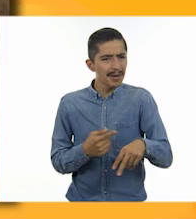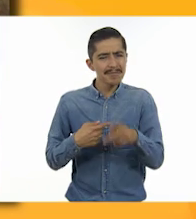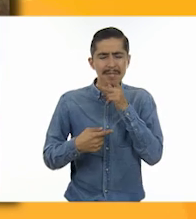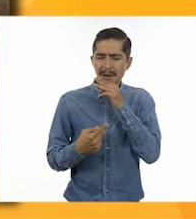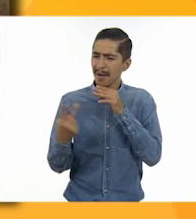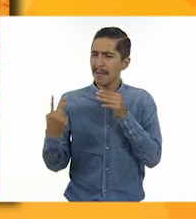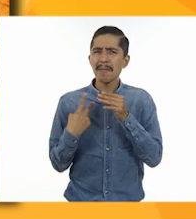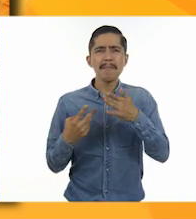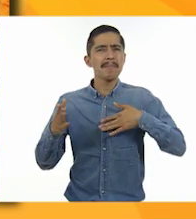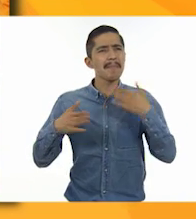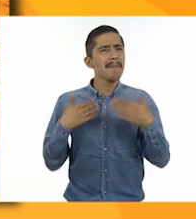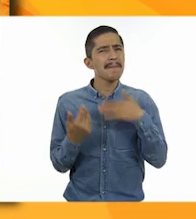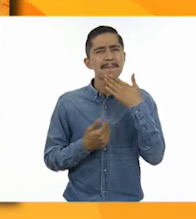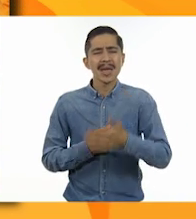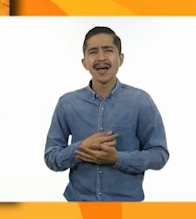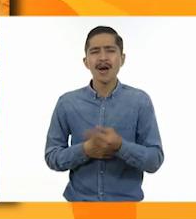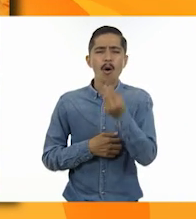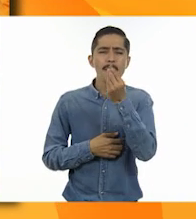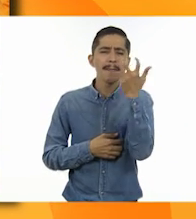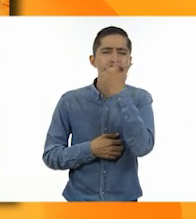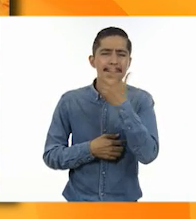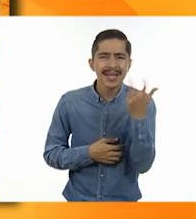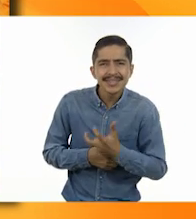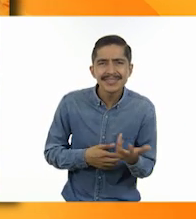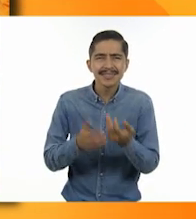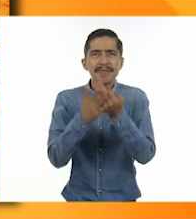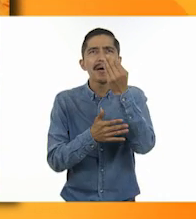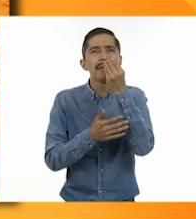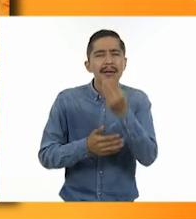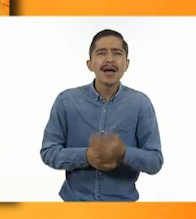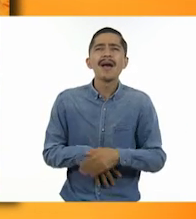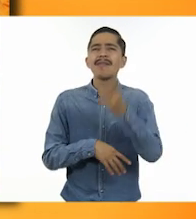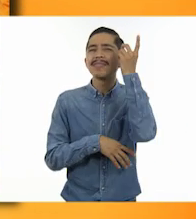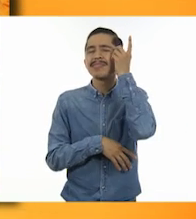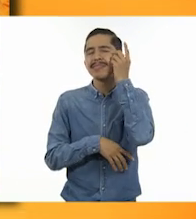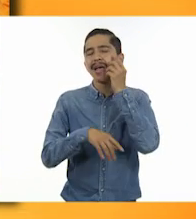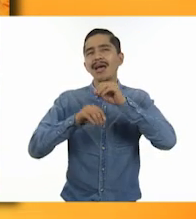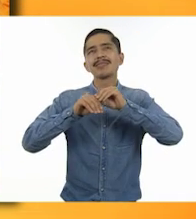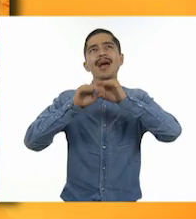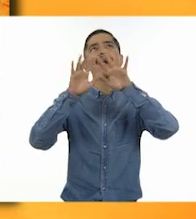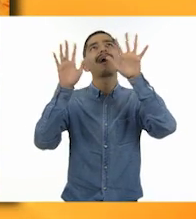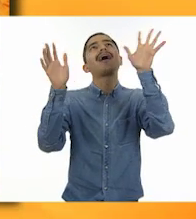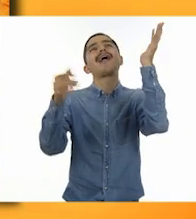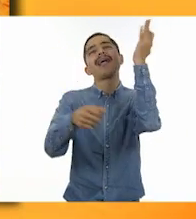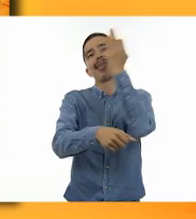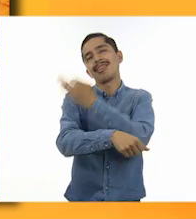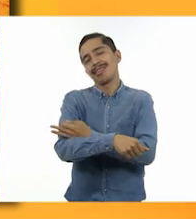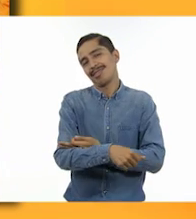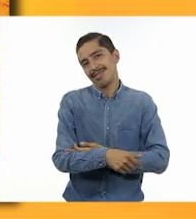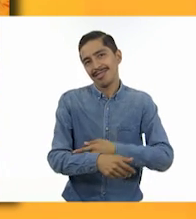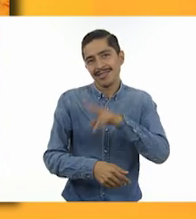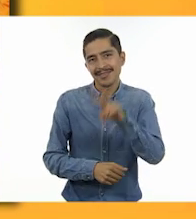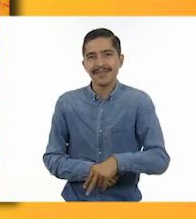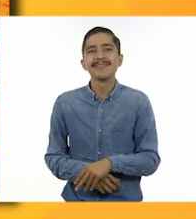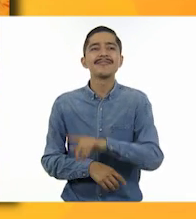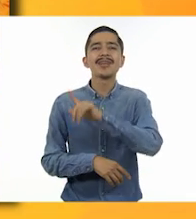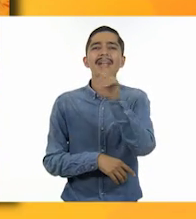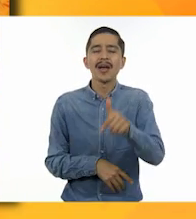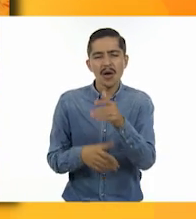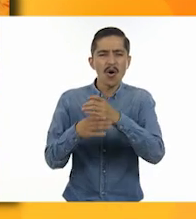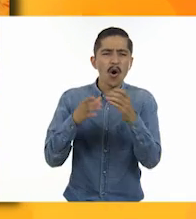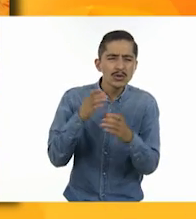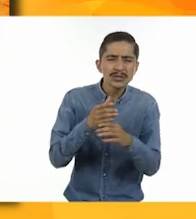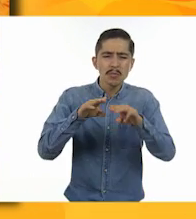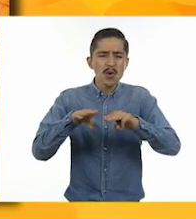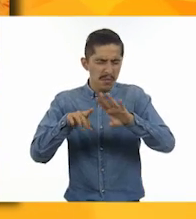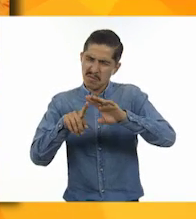riendo. Comíamos pizza en el desayuno y nos dormíamos tarde por diversión. Teníamos pocos muebles